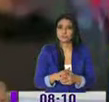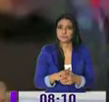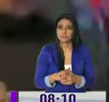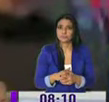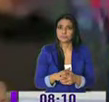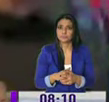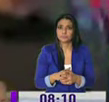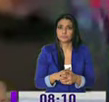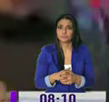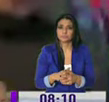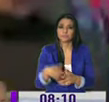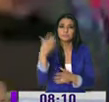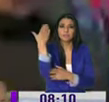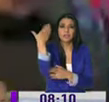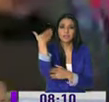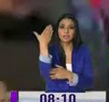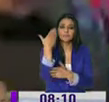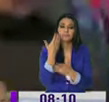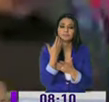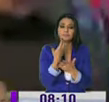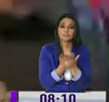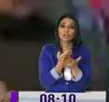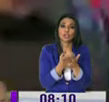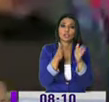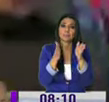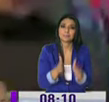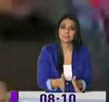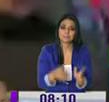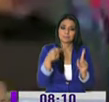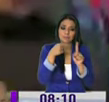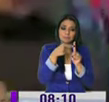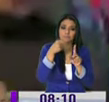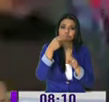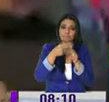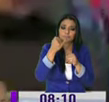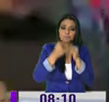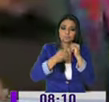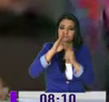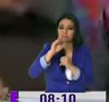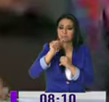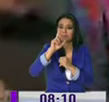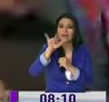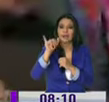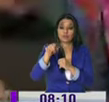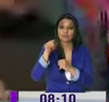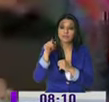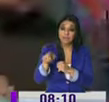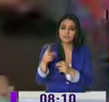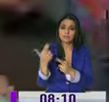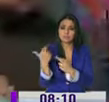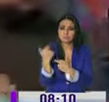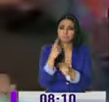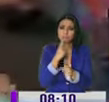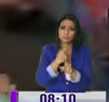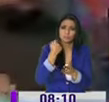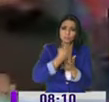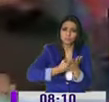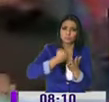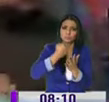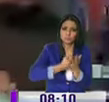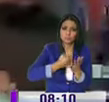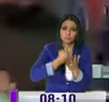señor alcalde economista ramiro vados desde que inició su periodo ha sido la lucha permanente para